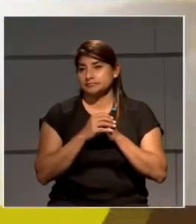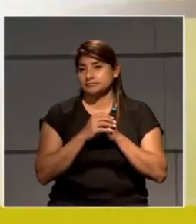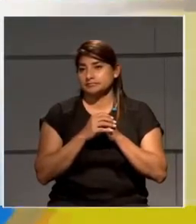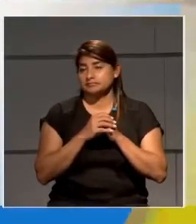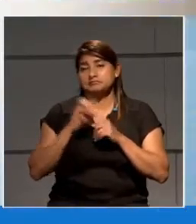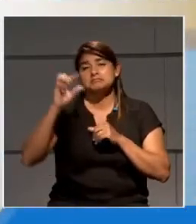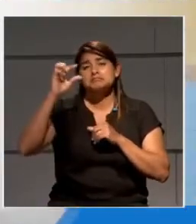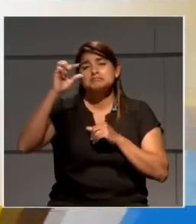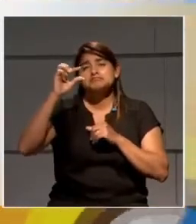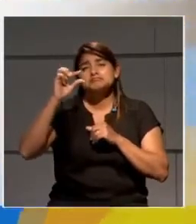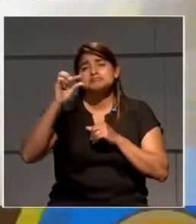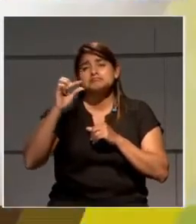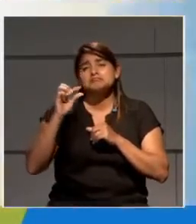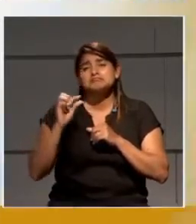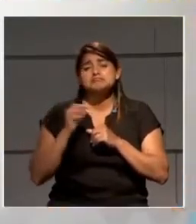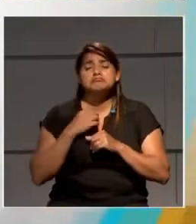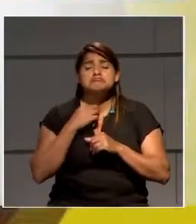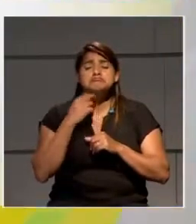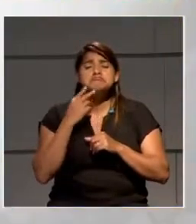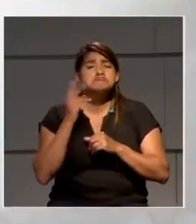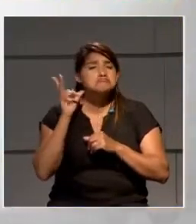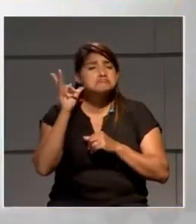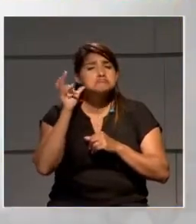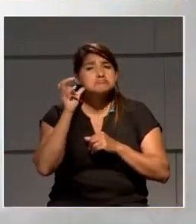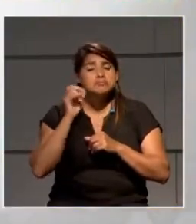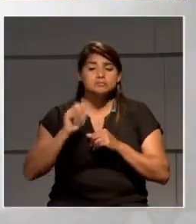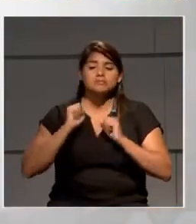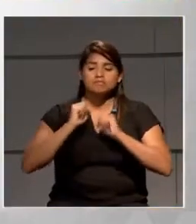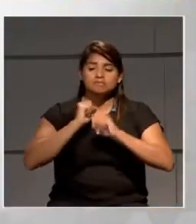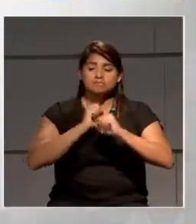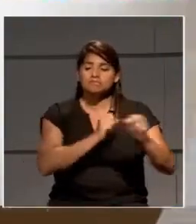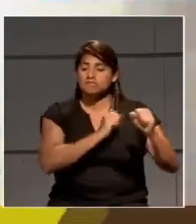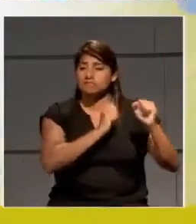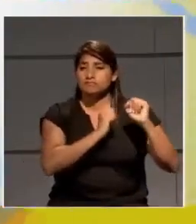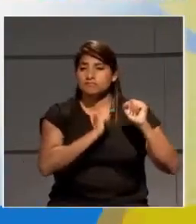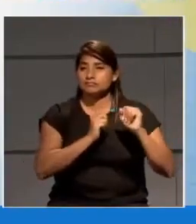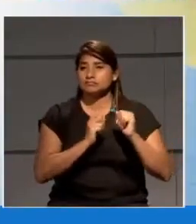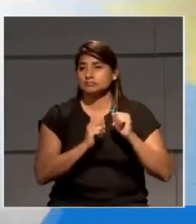Suena bajito. A ver, muévalo como una maraca.